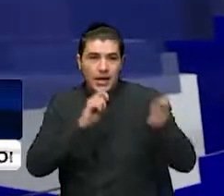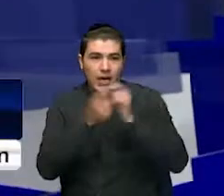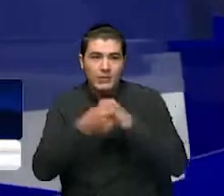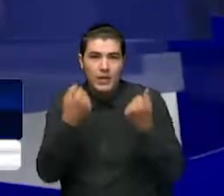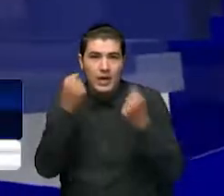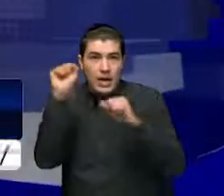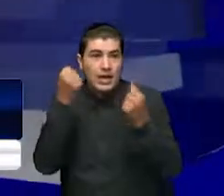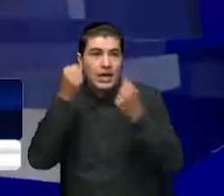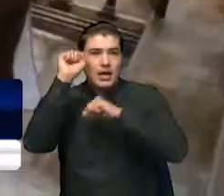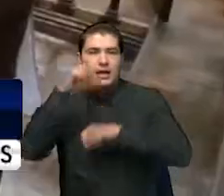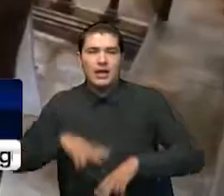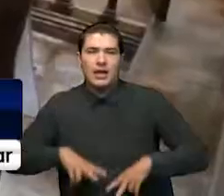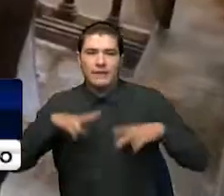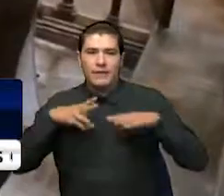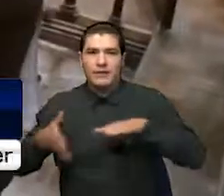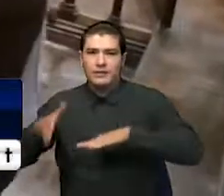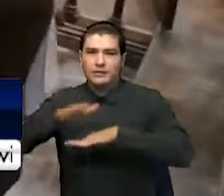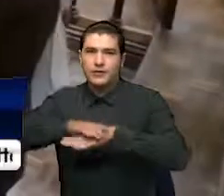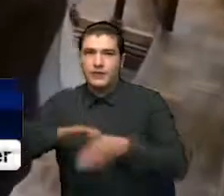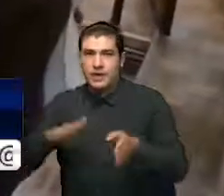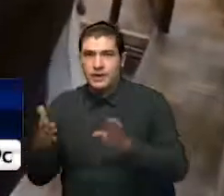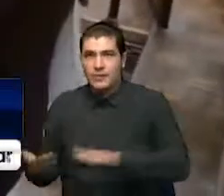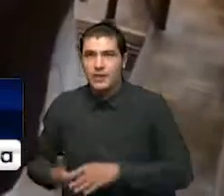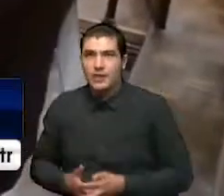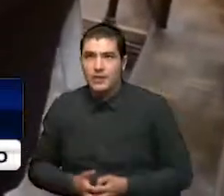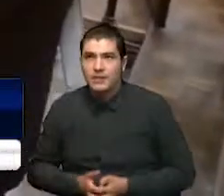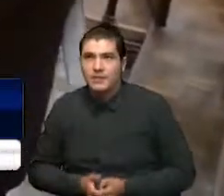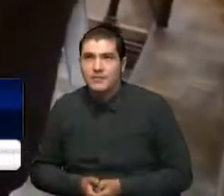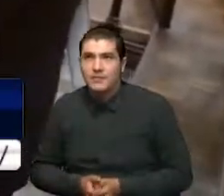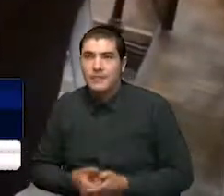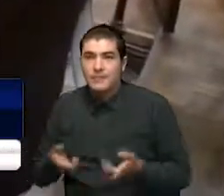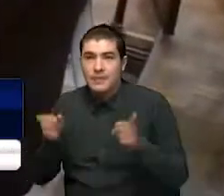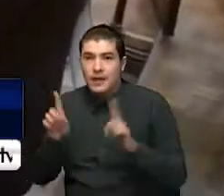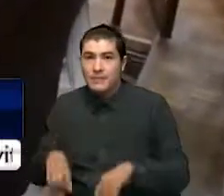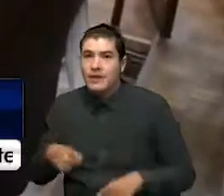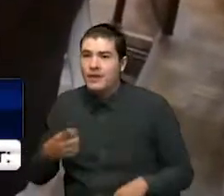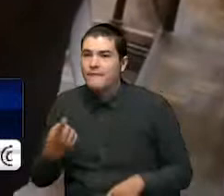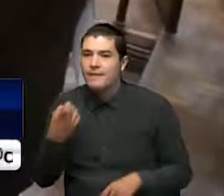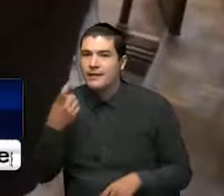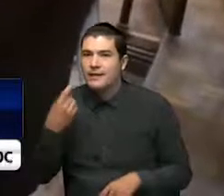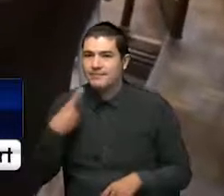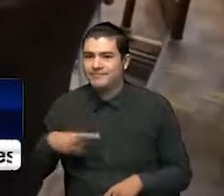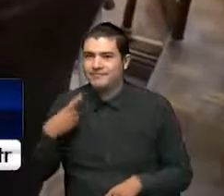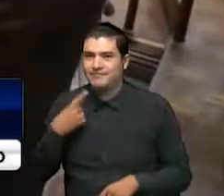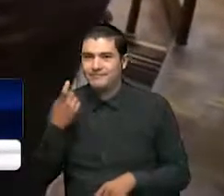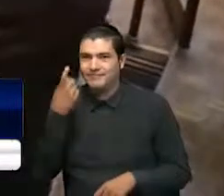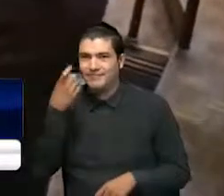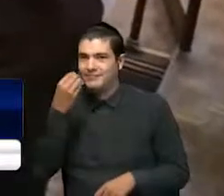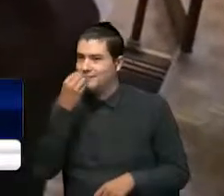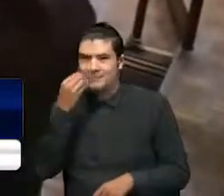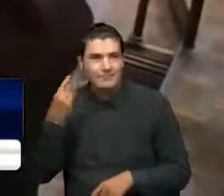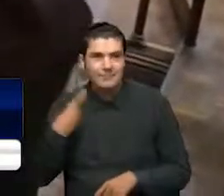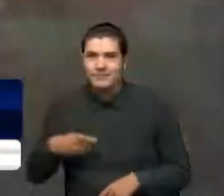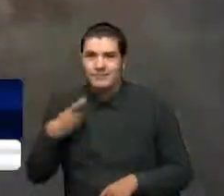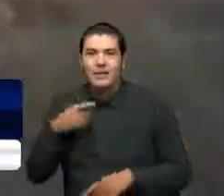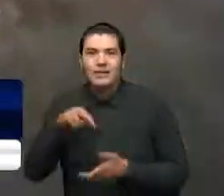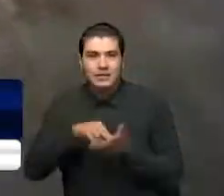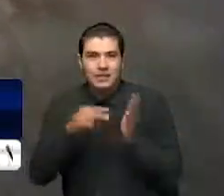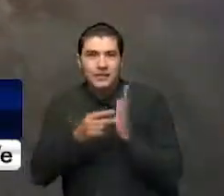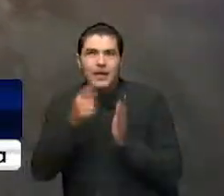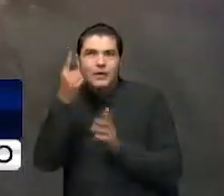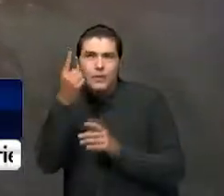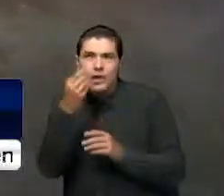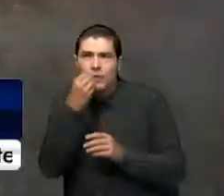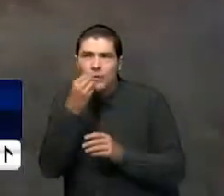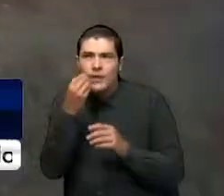victoria de la vida sobre la muerte. También es muy común escuchar que el ayuno se convierte en una tradición de la fe católica y consiste en hacer una sola